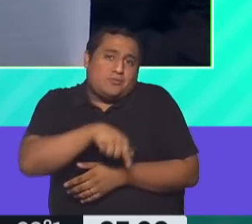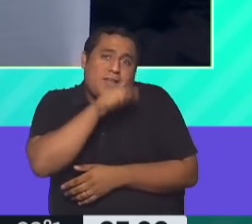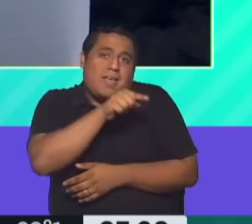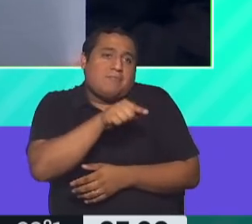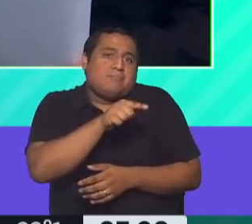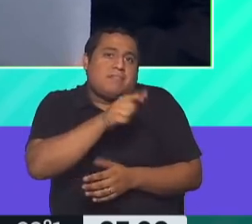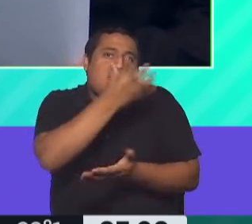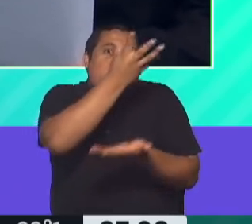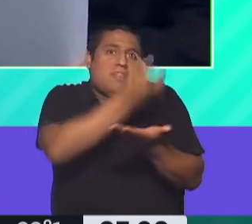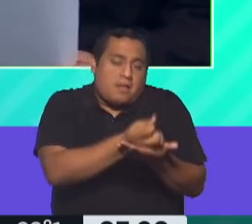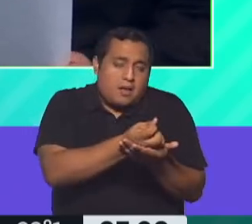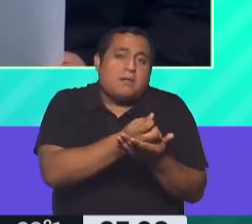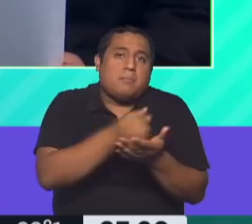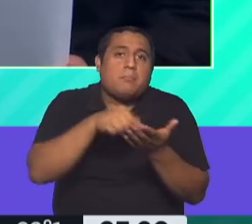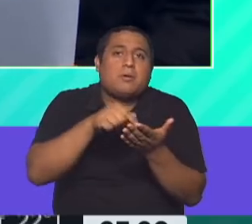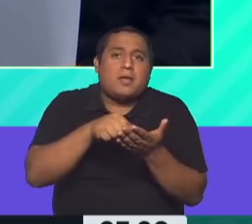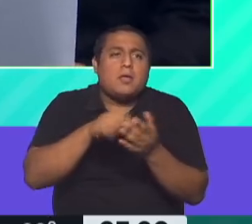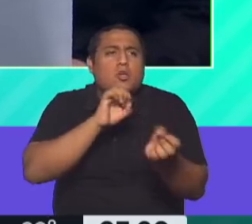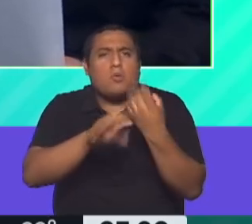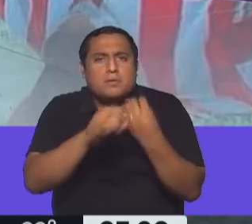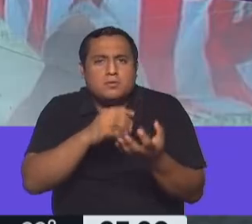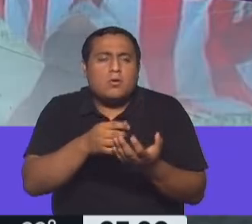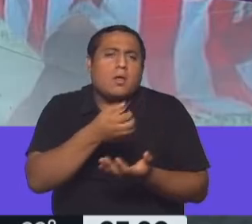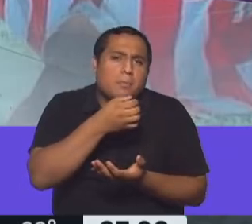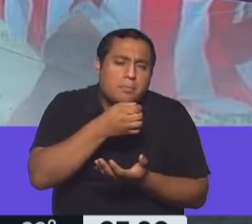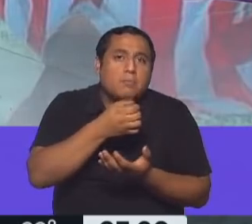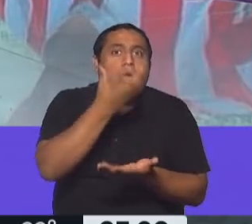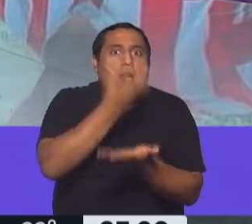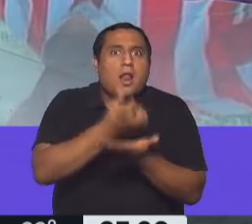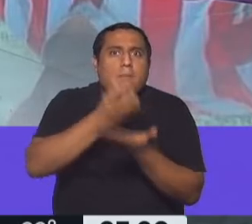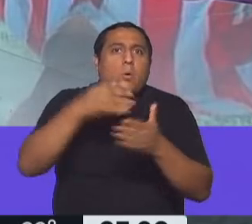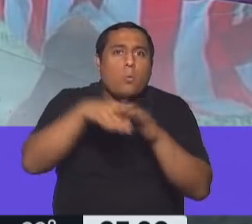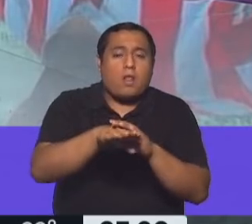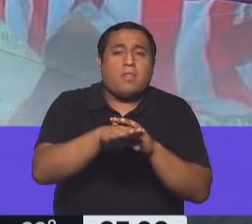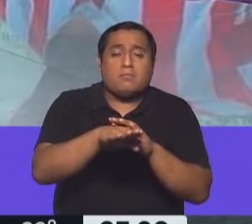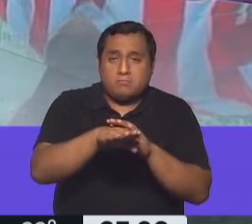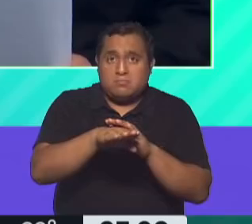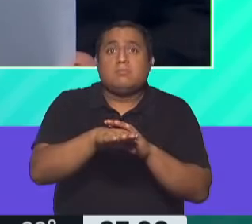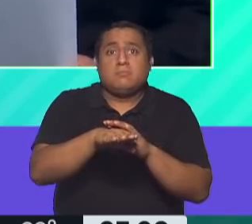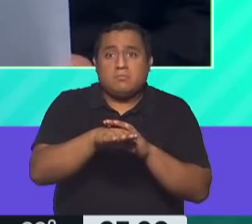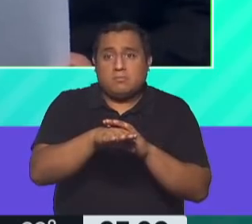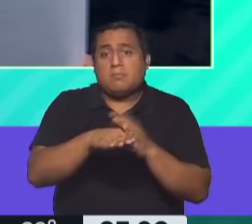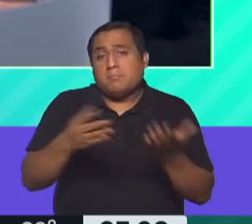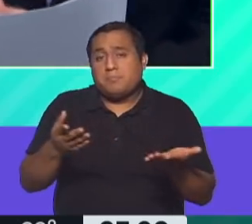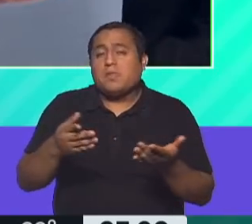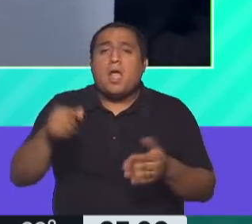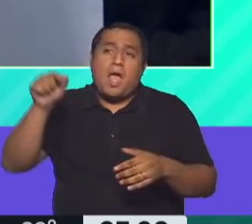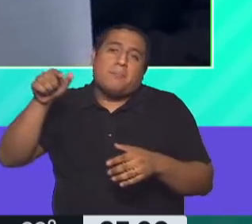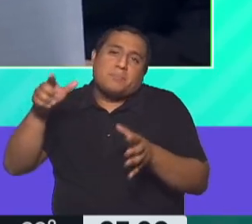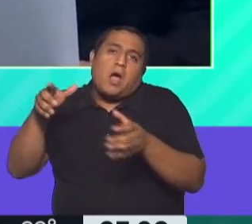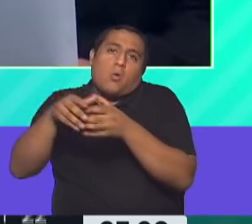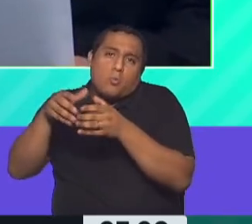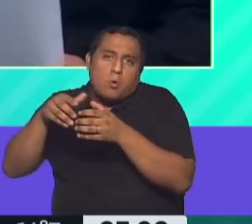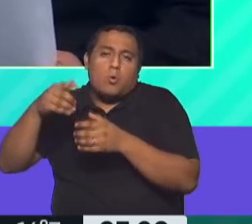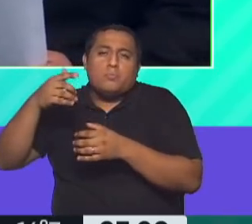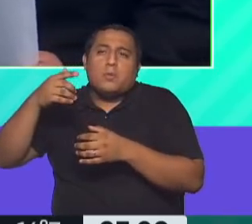instala eso para grabar sus conversaciones. ¿Se acepta judicialmente eso? Se acepta judicialmente porque además el peritaje sobre el teléfono y todo lo que tiene